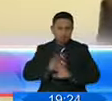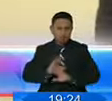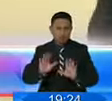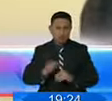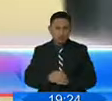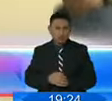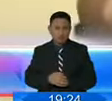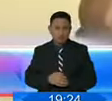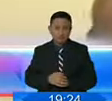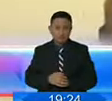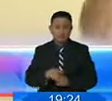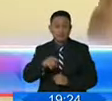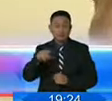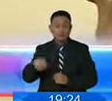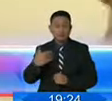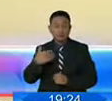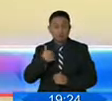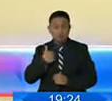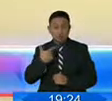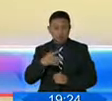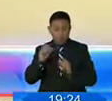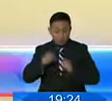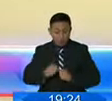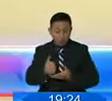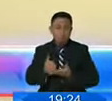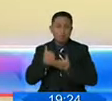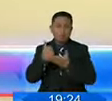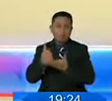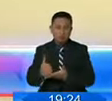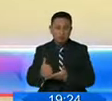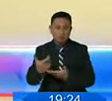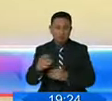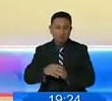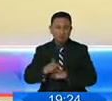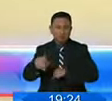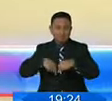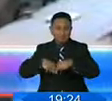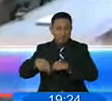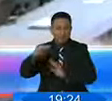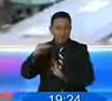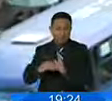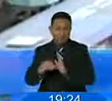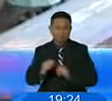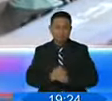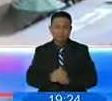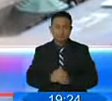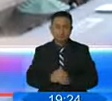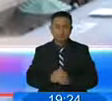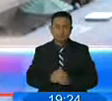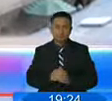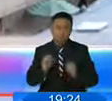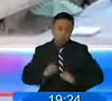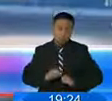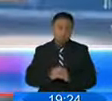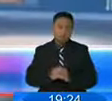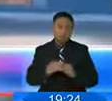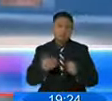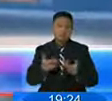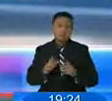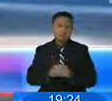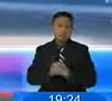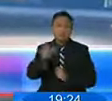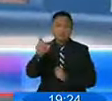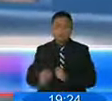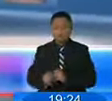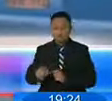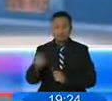estoy compensando muchas cosas de la ciudad. Opciones para generar costos acordes al bolsillo del